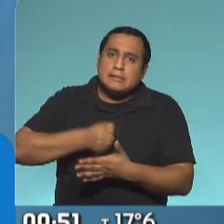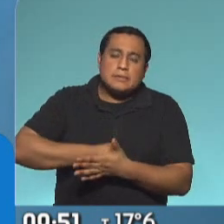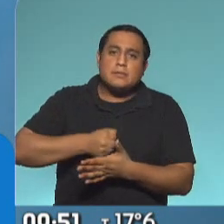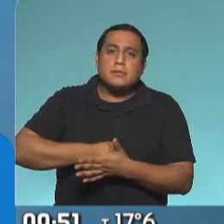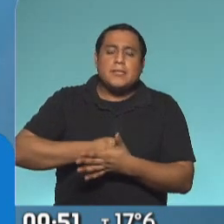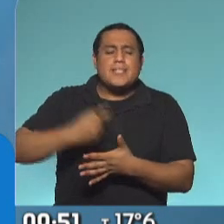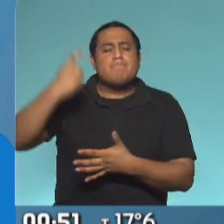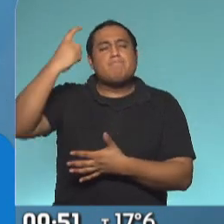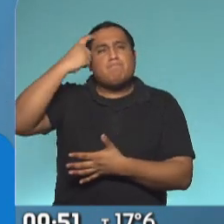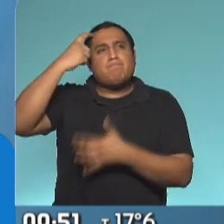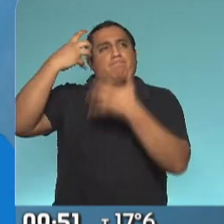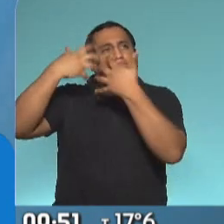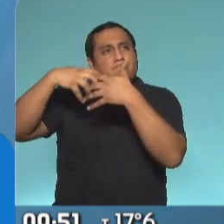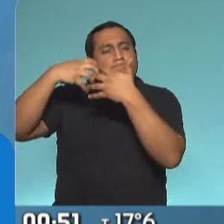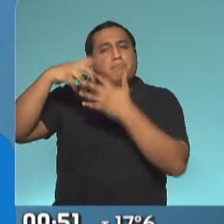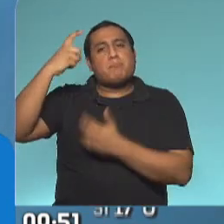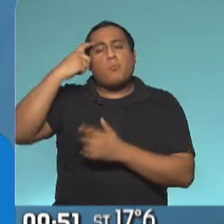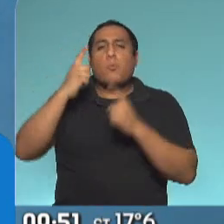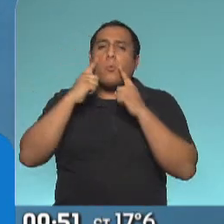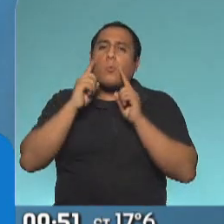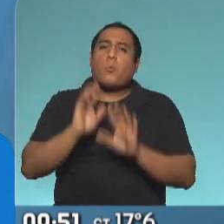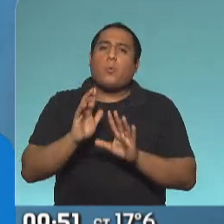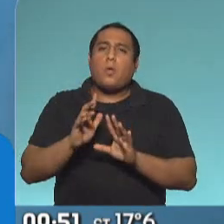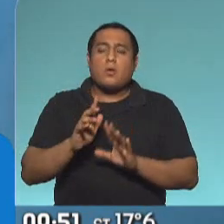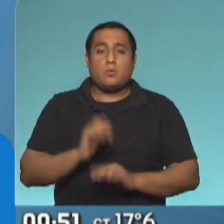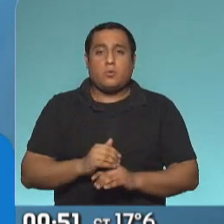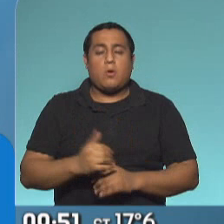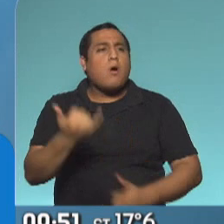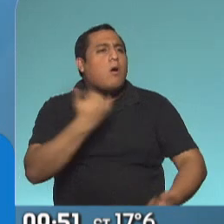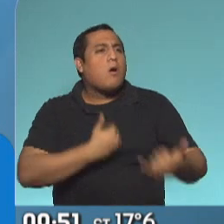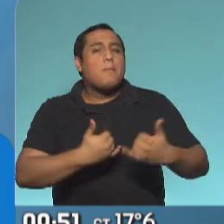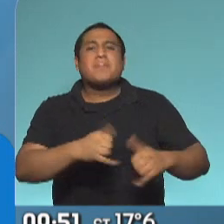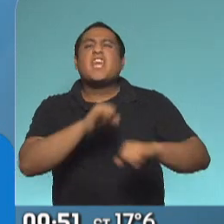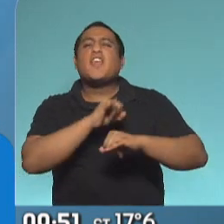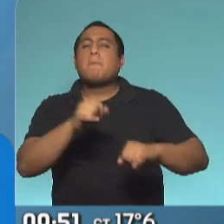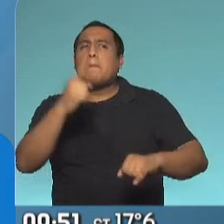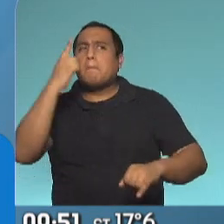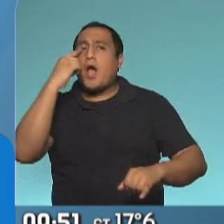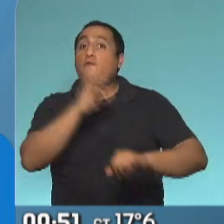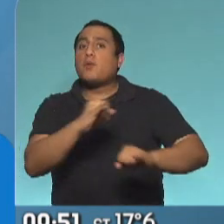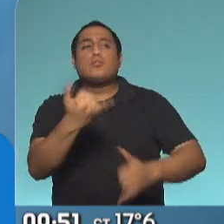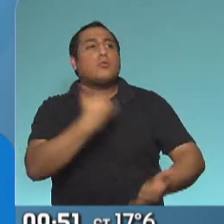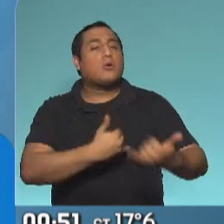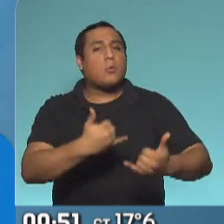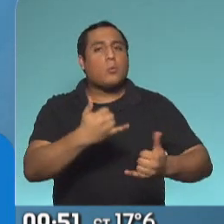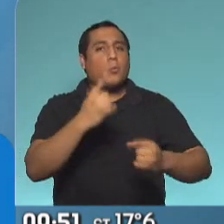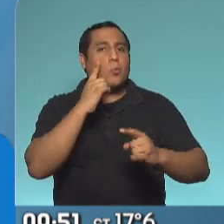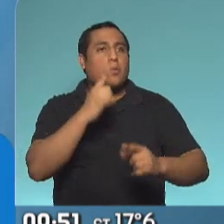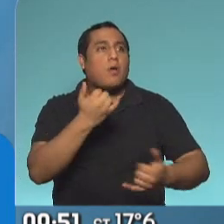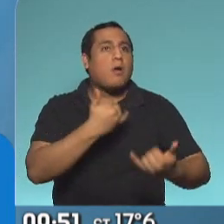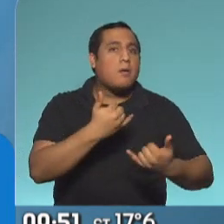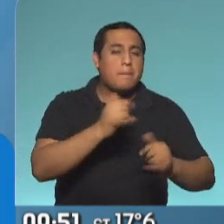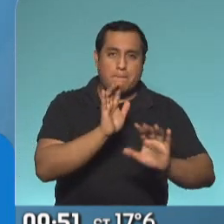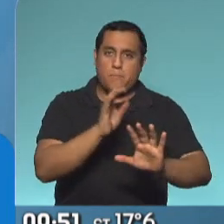reflexivos posibles y tener cuidado con lo que se presenta como información ante nuestros ojos porque hay acciones